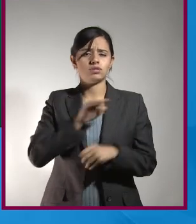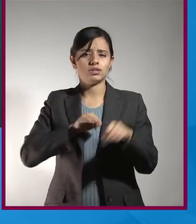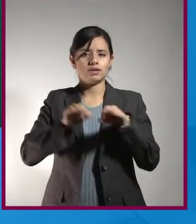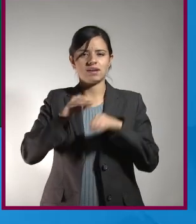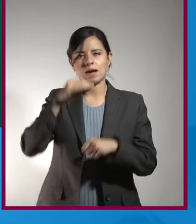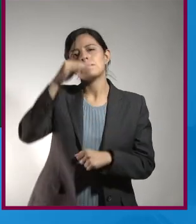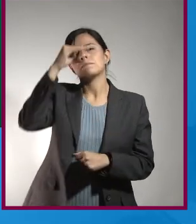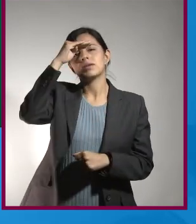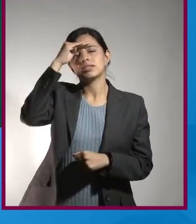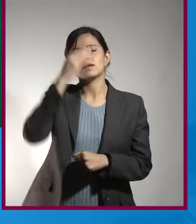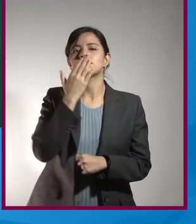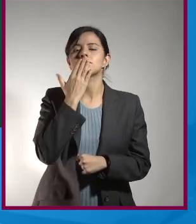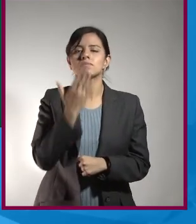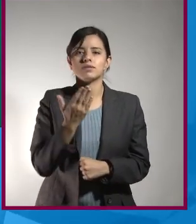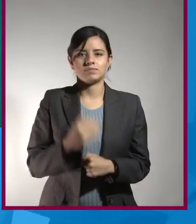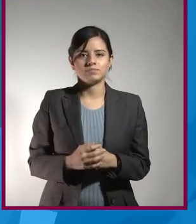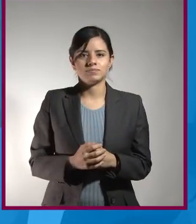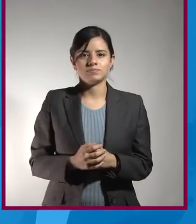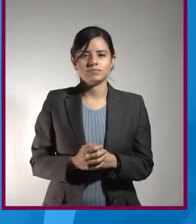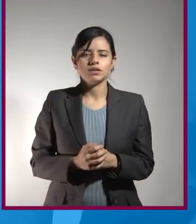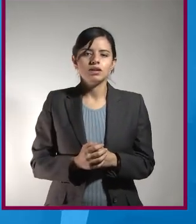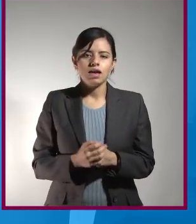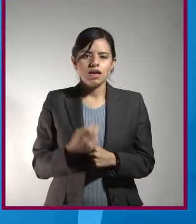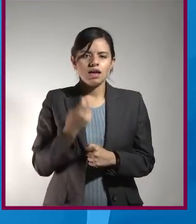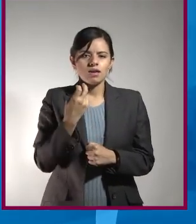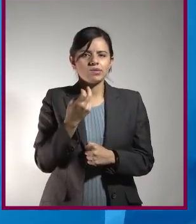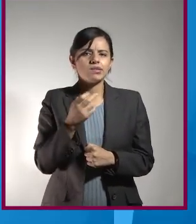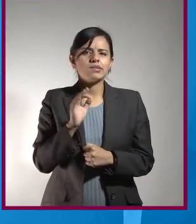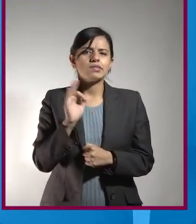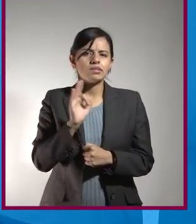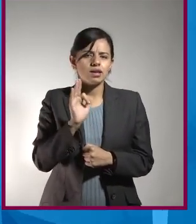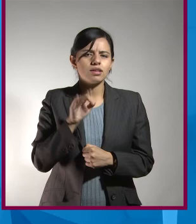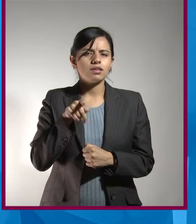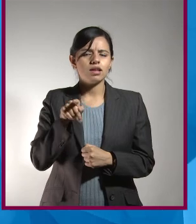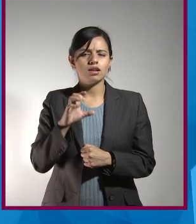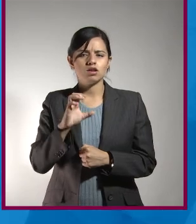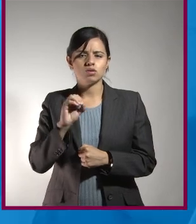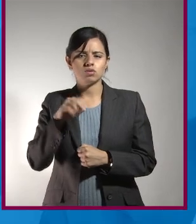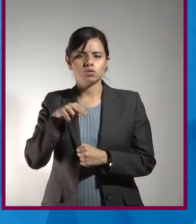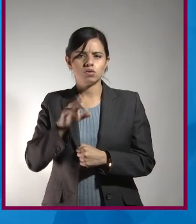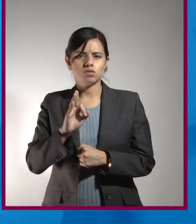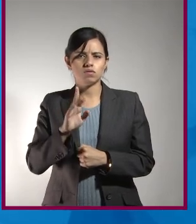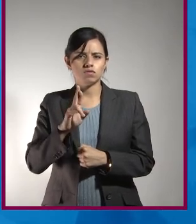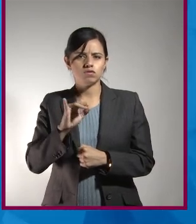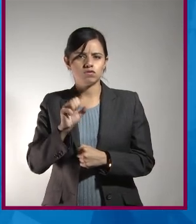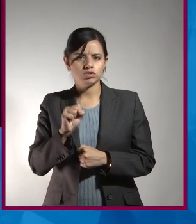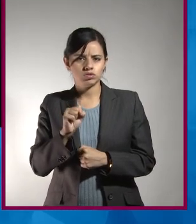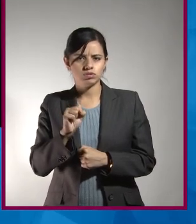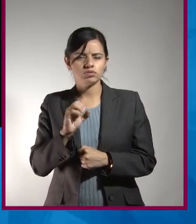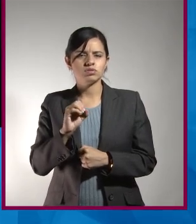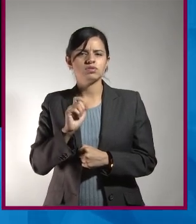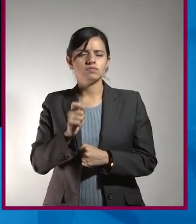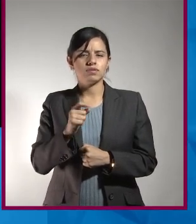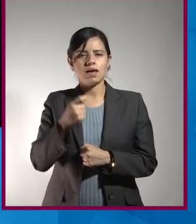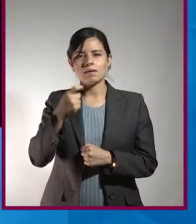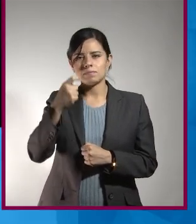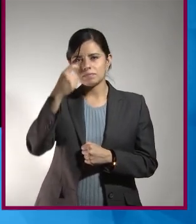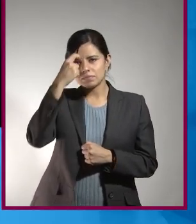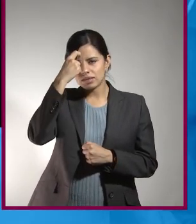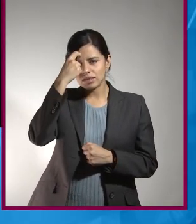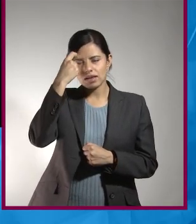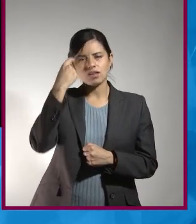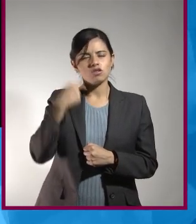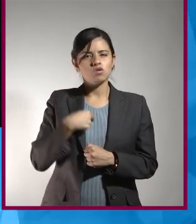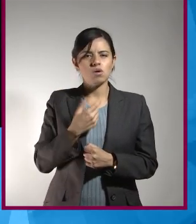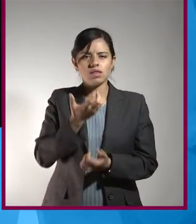pensar correctamente. En muchos sentidos, se puede decir que el confucianismo veía en el ocio un valor